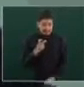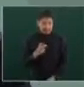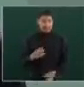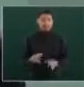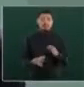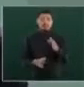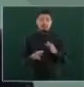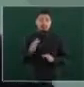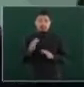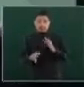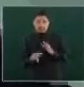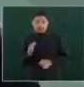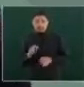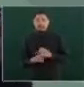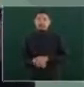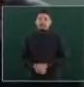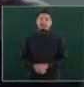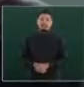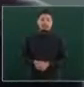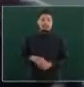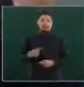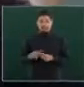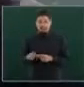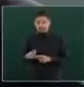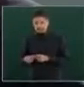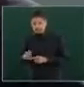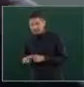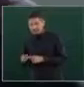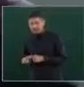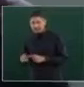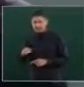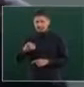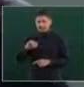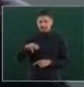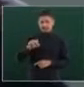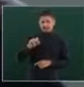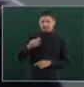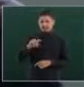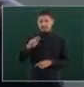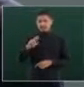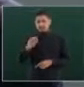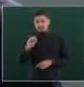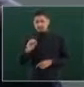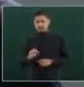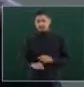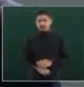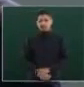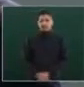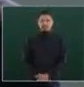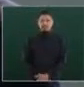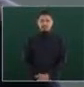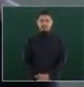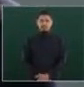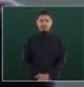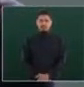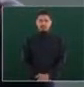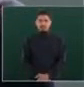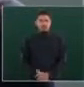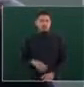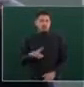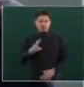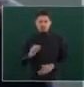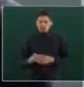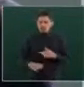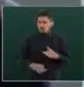todo para un país como el nuestro donde la violencia ha impactado de manera pues ya prácticamente insostenible